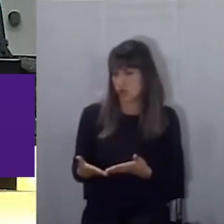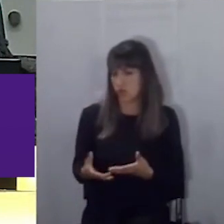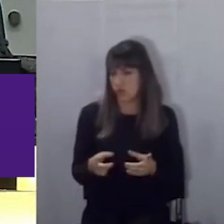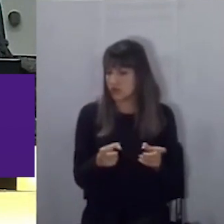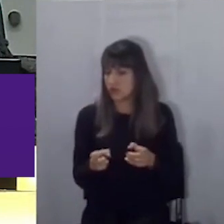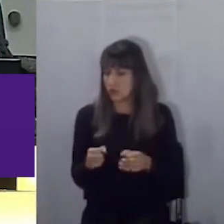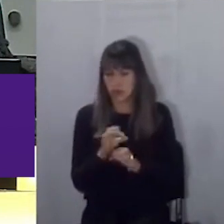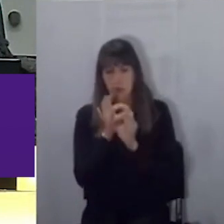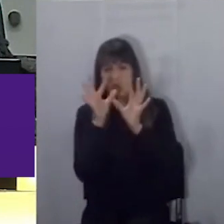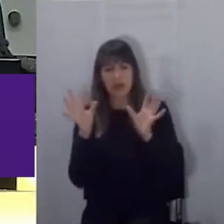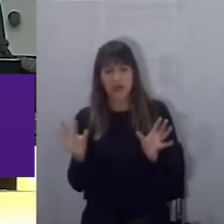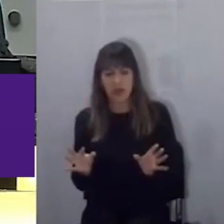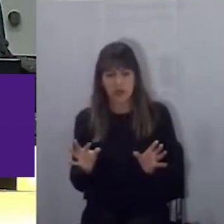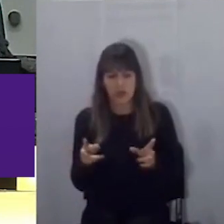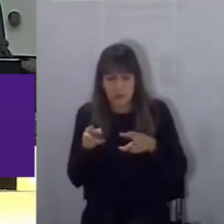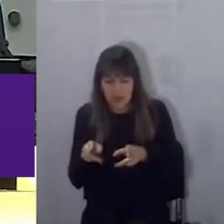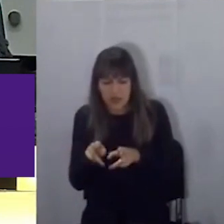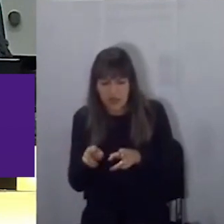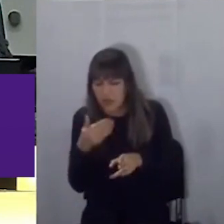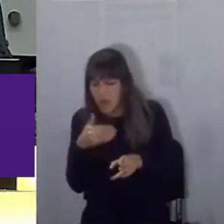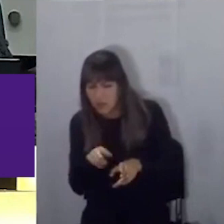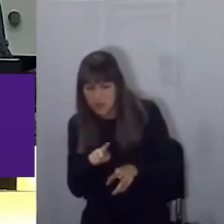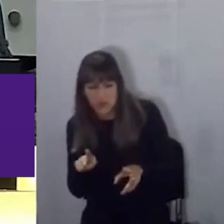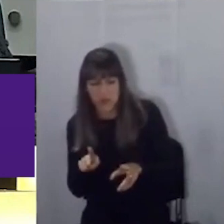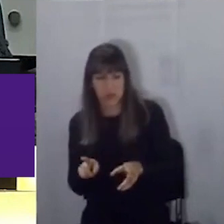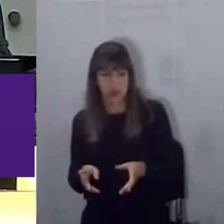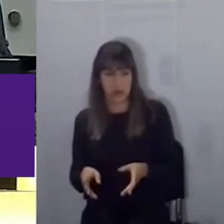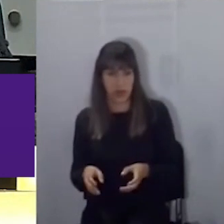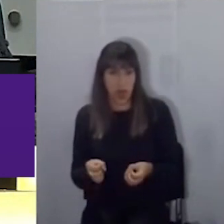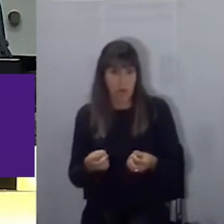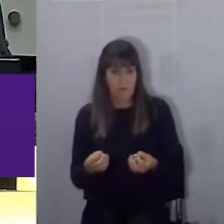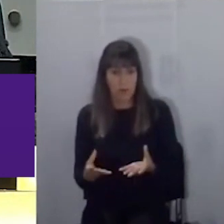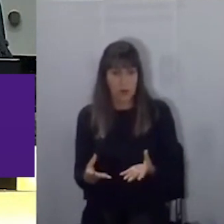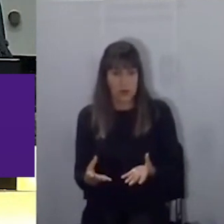fueron apoyadas desde el Frente Amplio. Claramente se